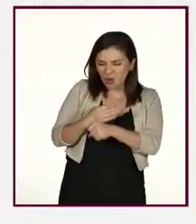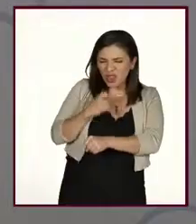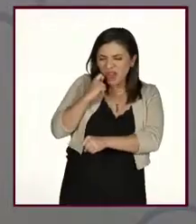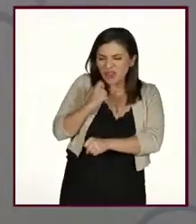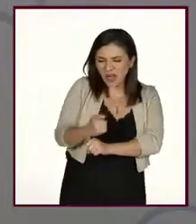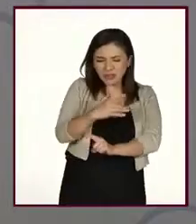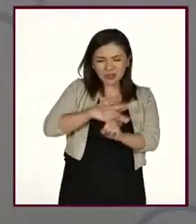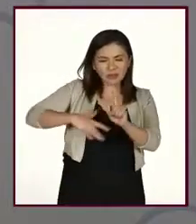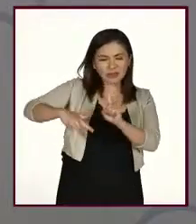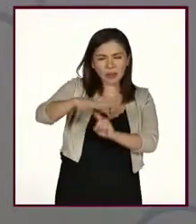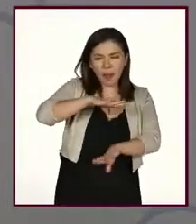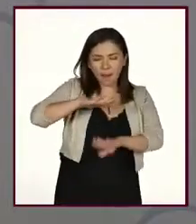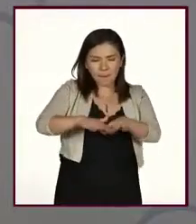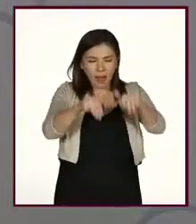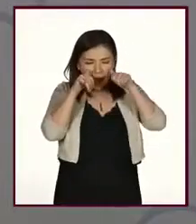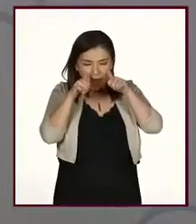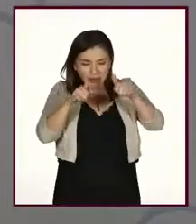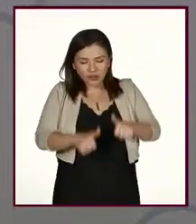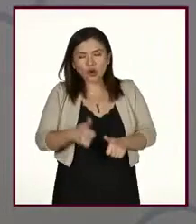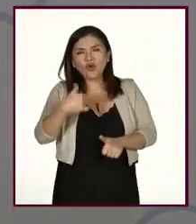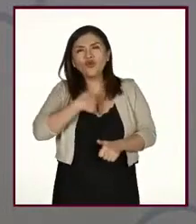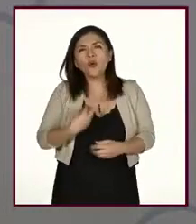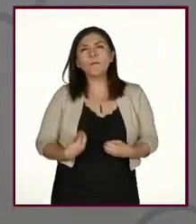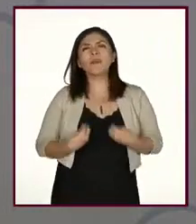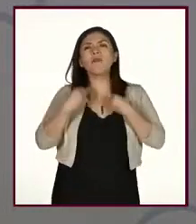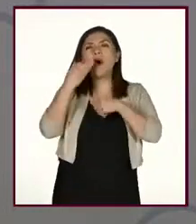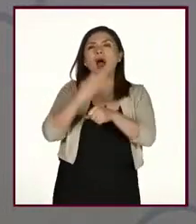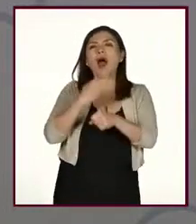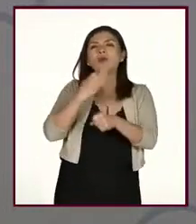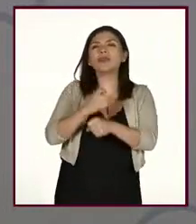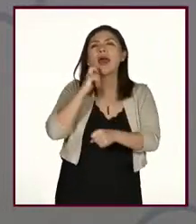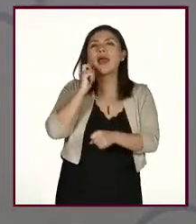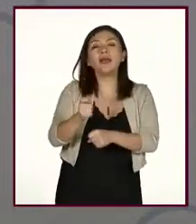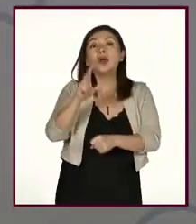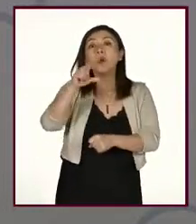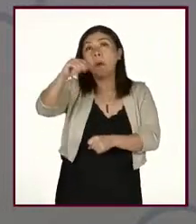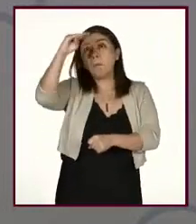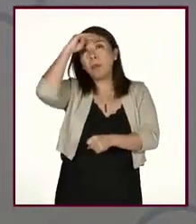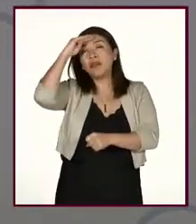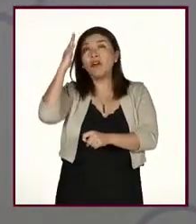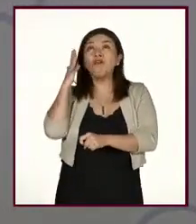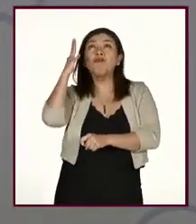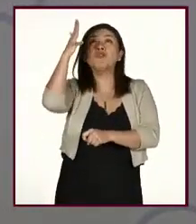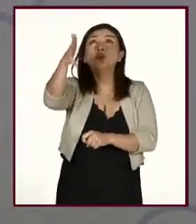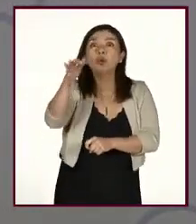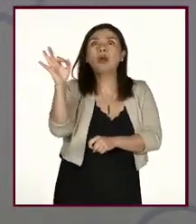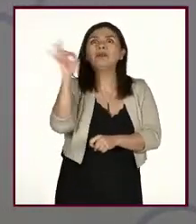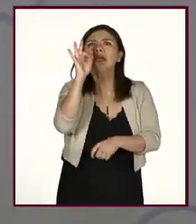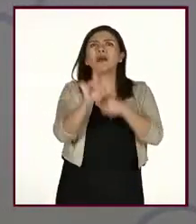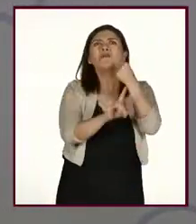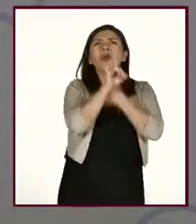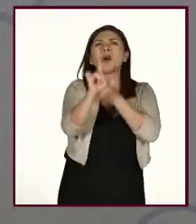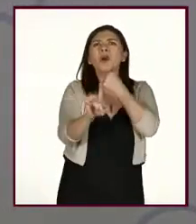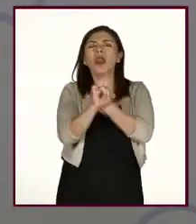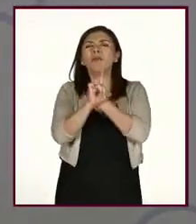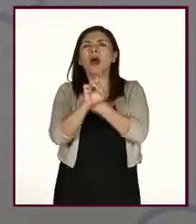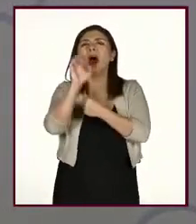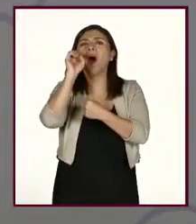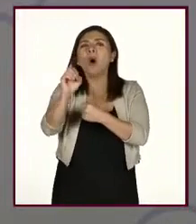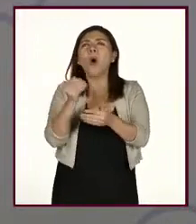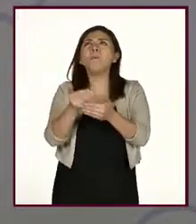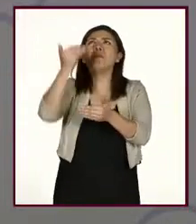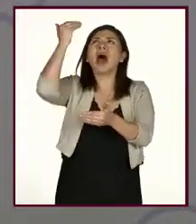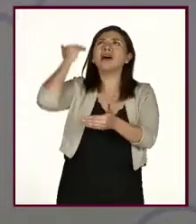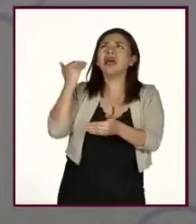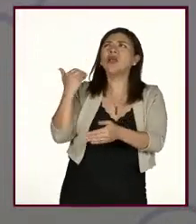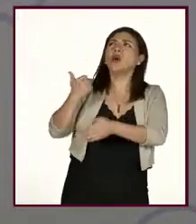como enfocándonos lo que estás viendo, no estarte como adelantando al futuro, a lo que va a suceder, o estar viviendo en cuestiones del